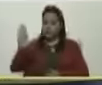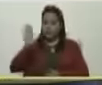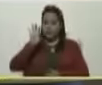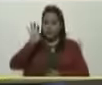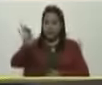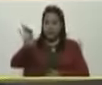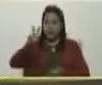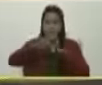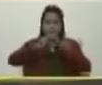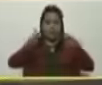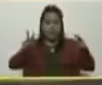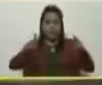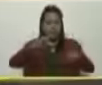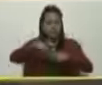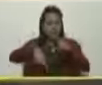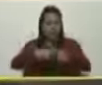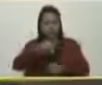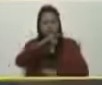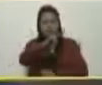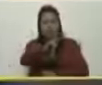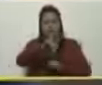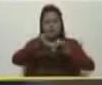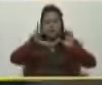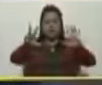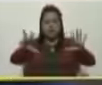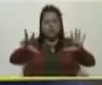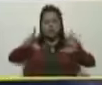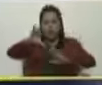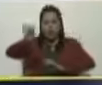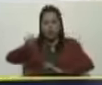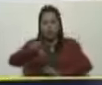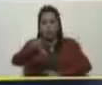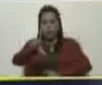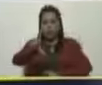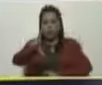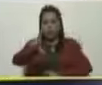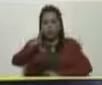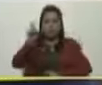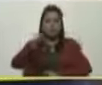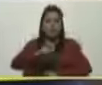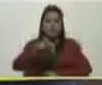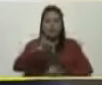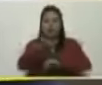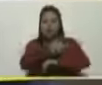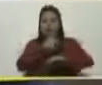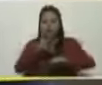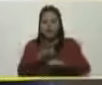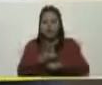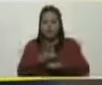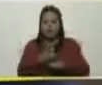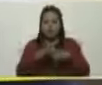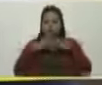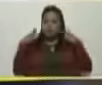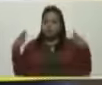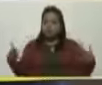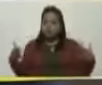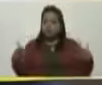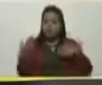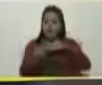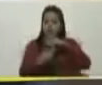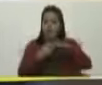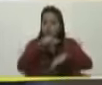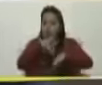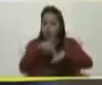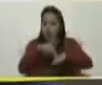creo que posterior al 28 de julio se necesita un gobierno de amplia base nacional, donde todos